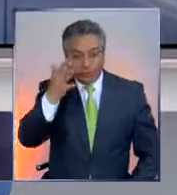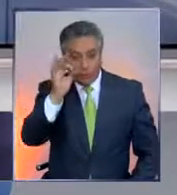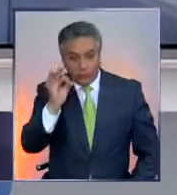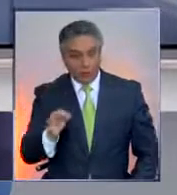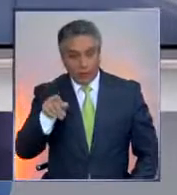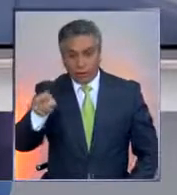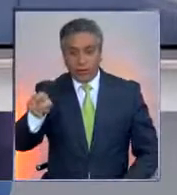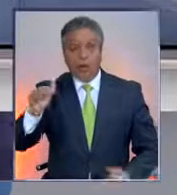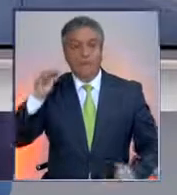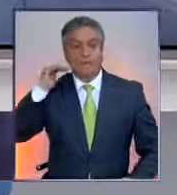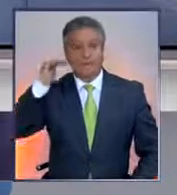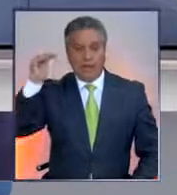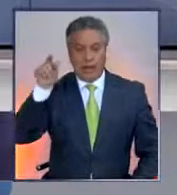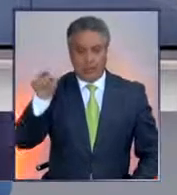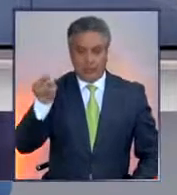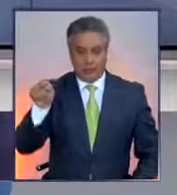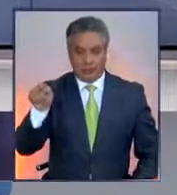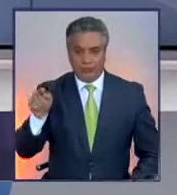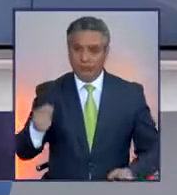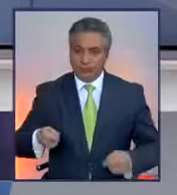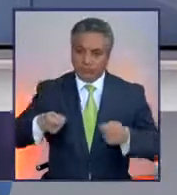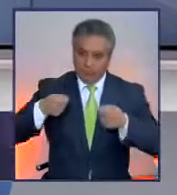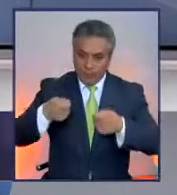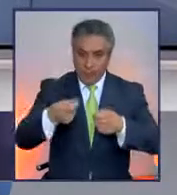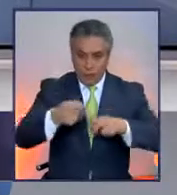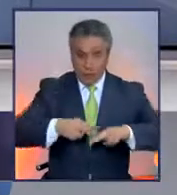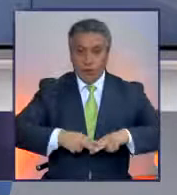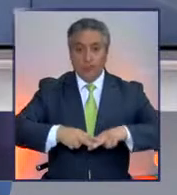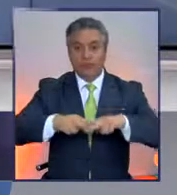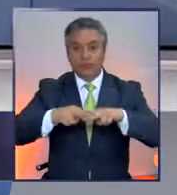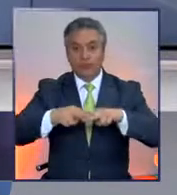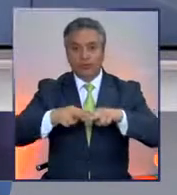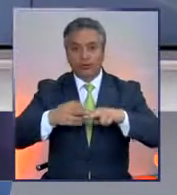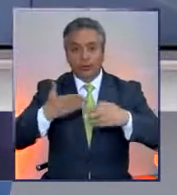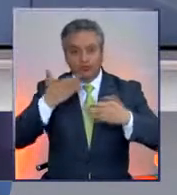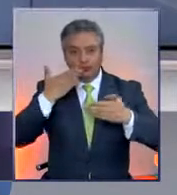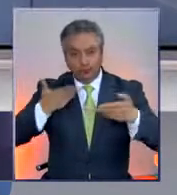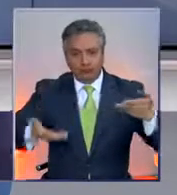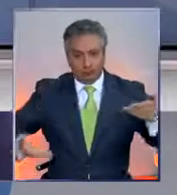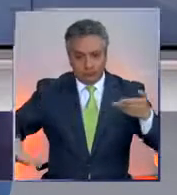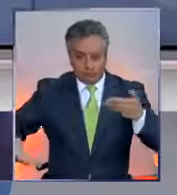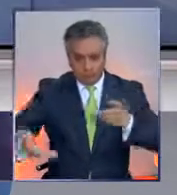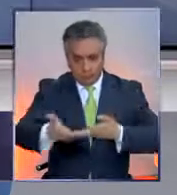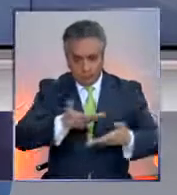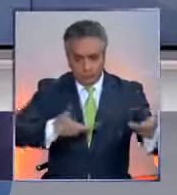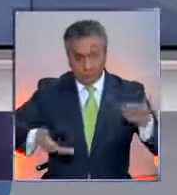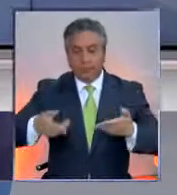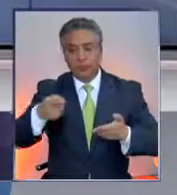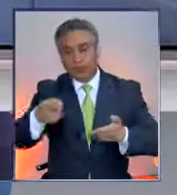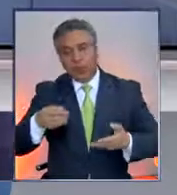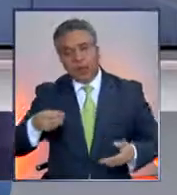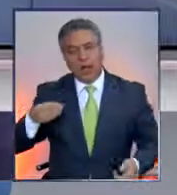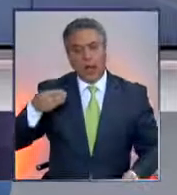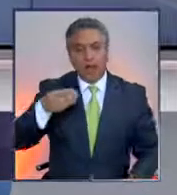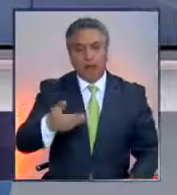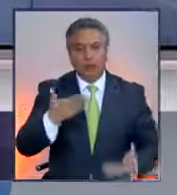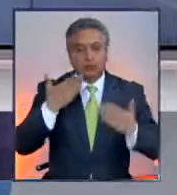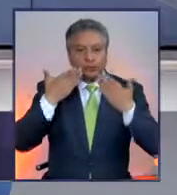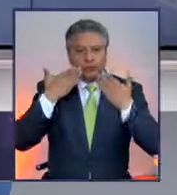a destinar a un pilar de ahorro colectivo solidario. Una parte iría a la llamada